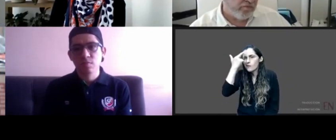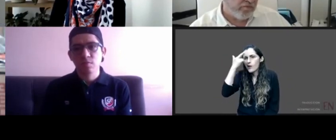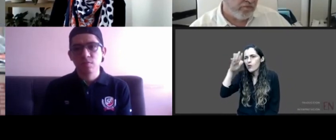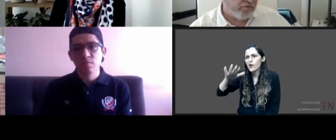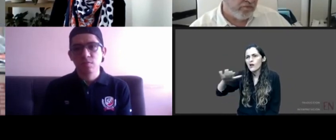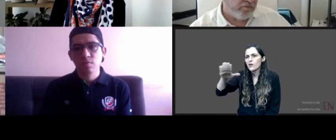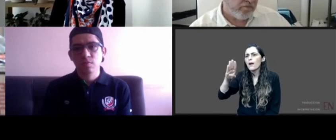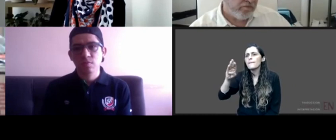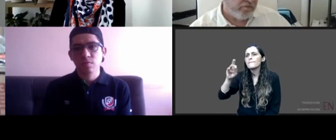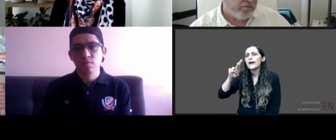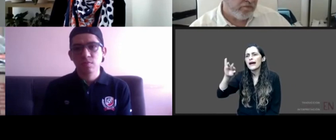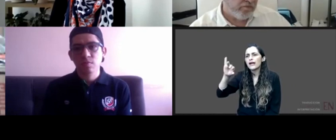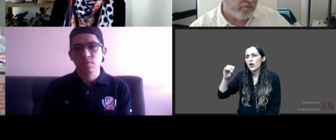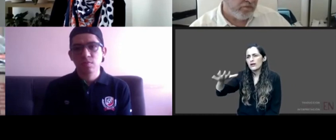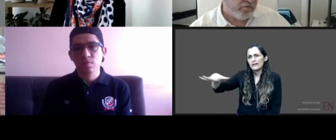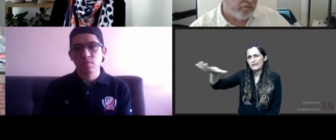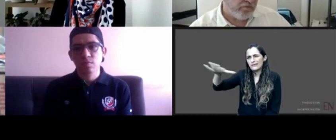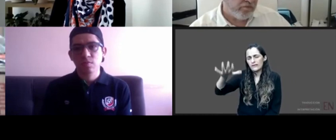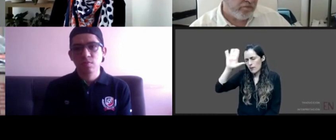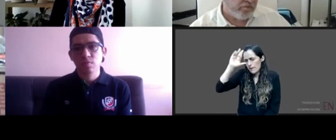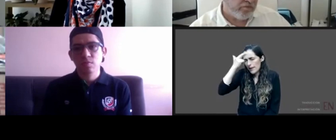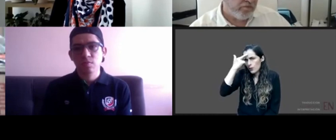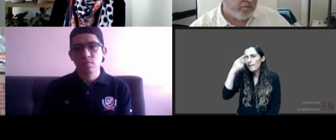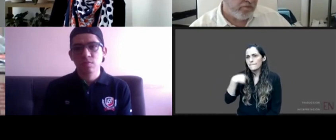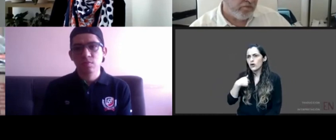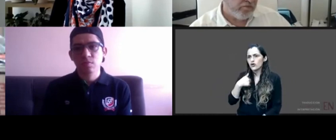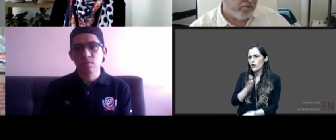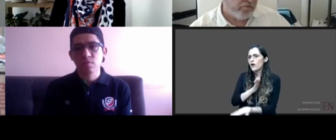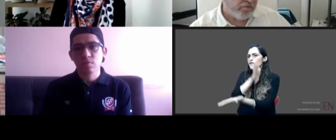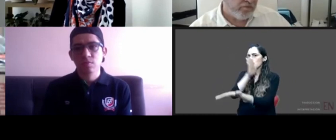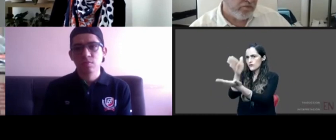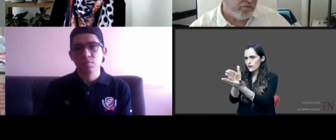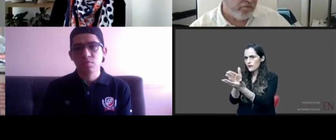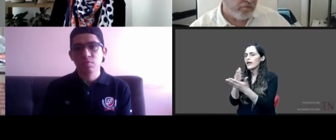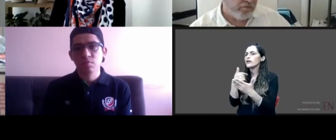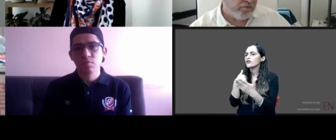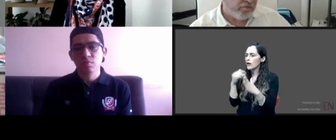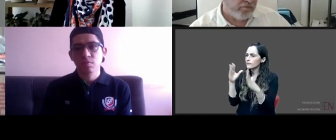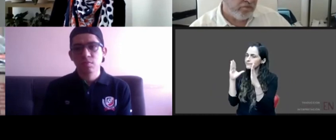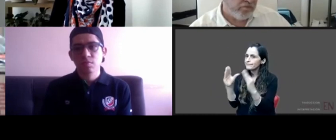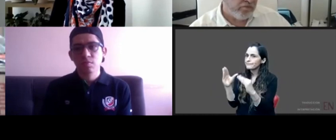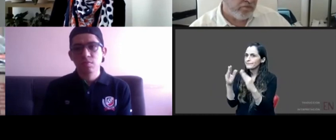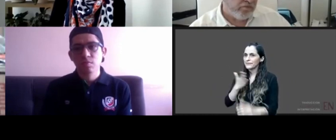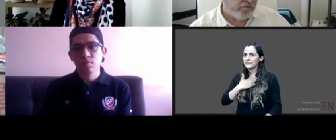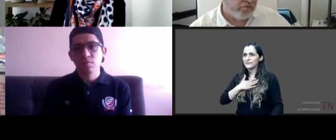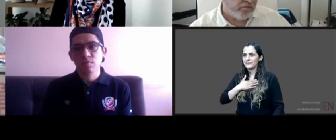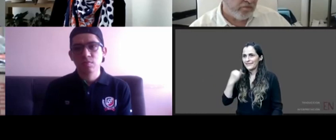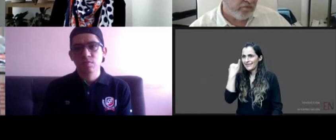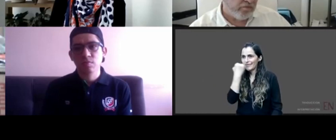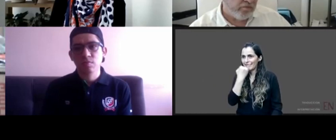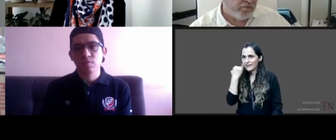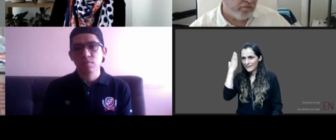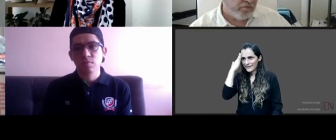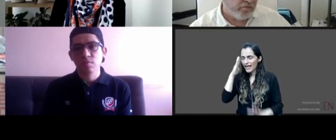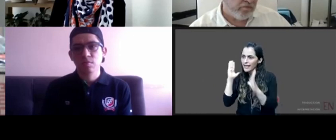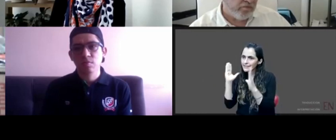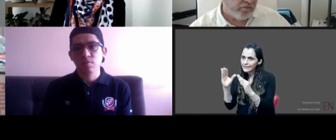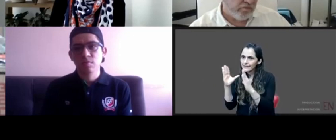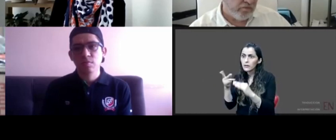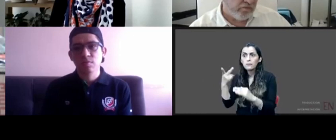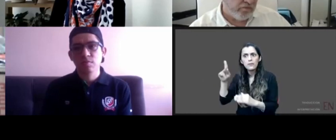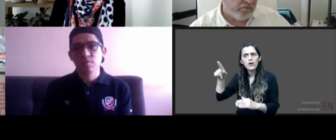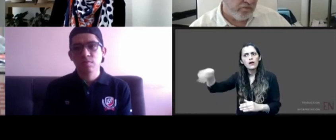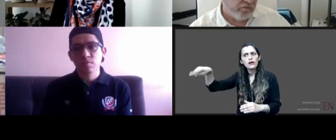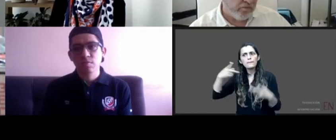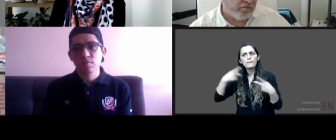barrio, pero fui y la gente pues nos recibe muy bien porque pertenecemos a una comunidad y hablamos